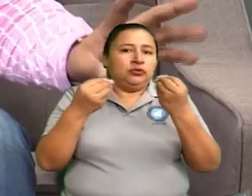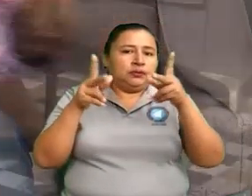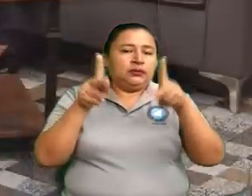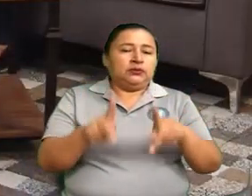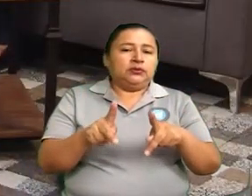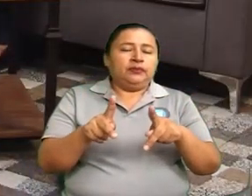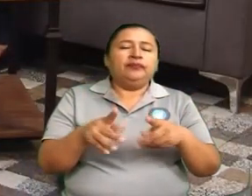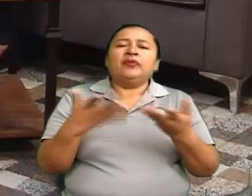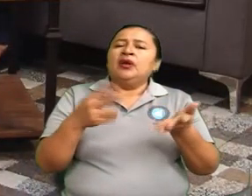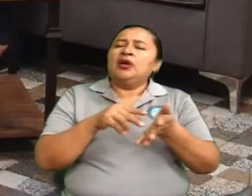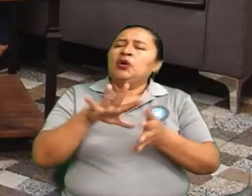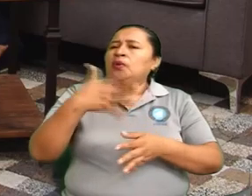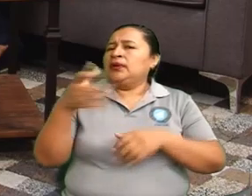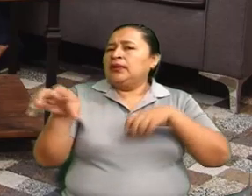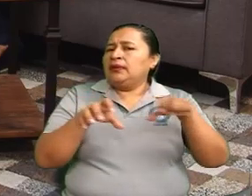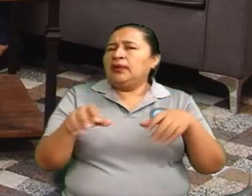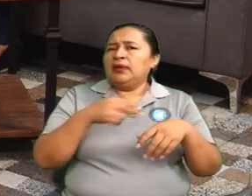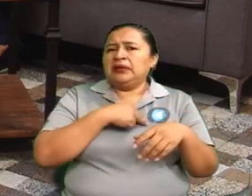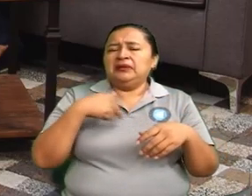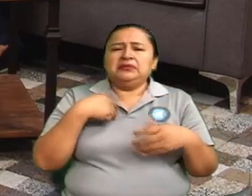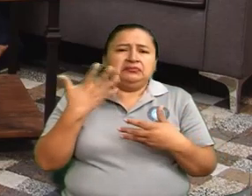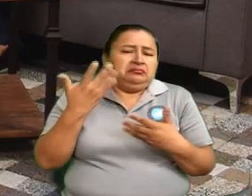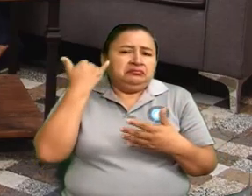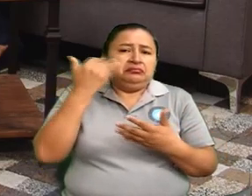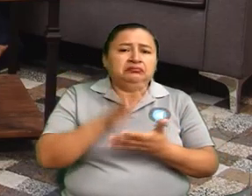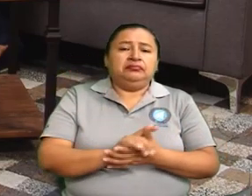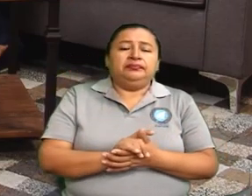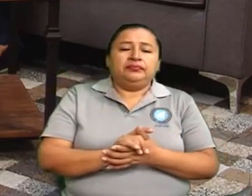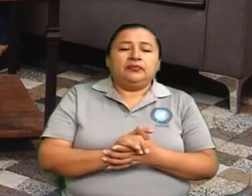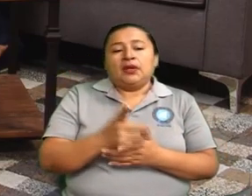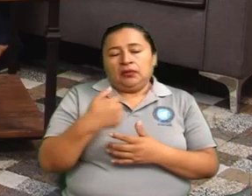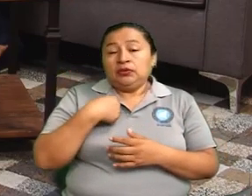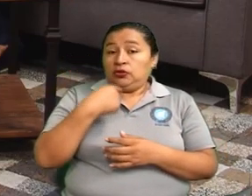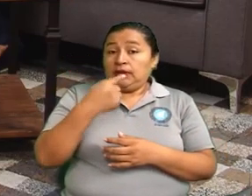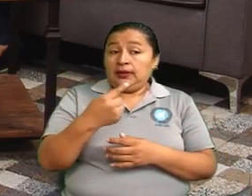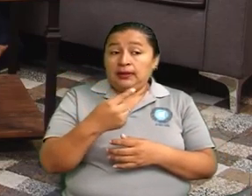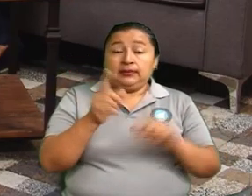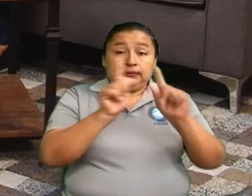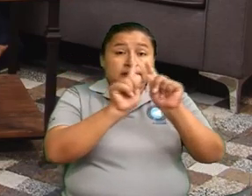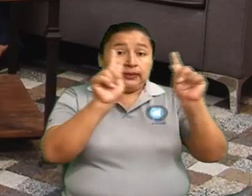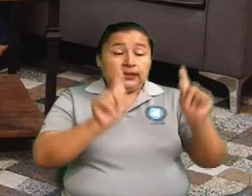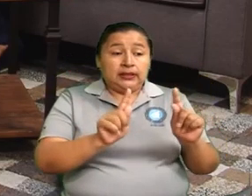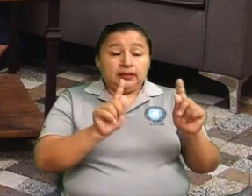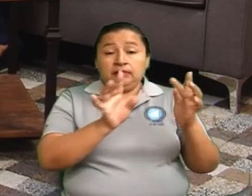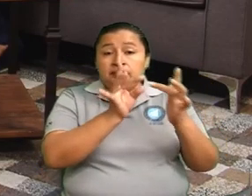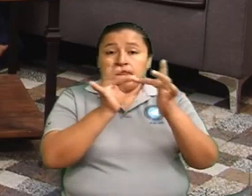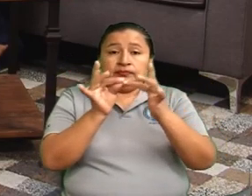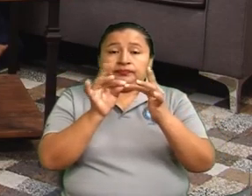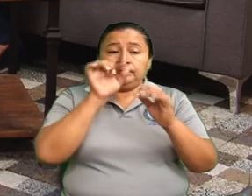¿Qué otras actividades y qué otras acciones se han implementado? Sí, te mencionaba de los talleres especializados.